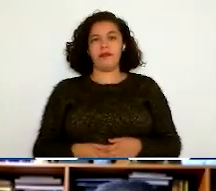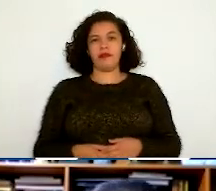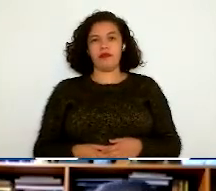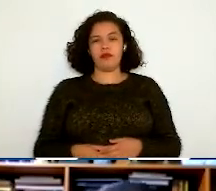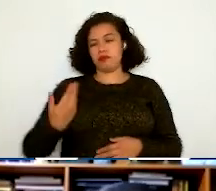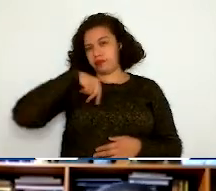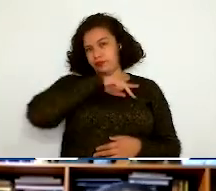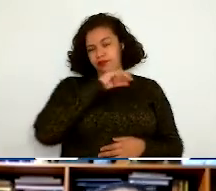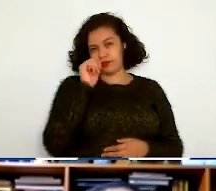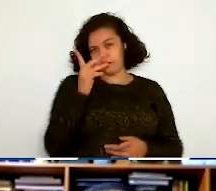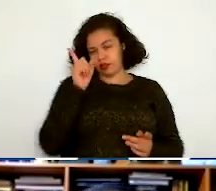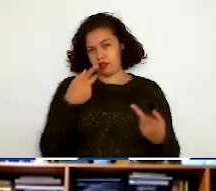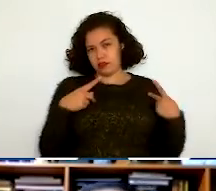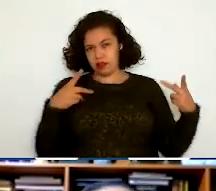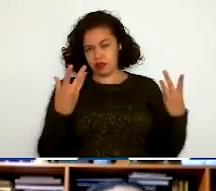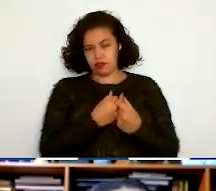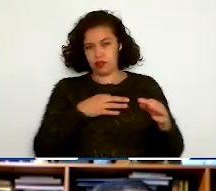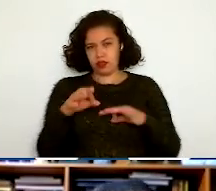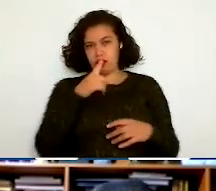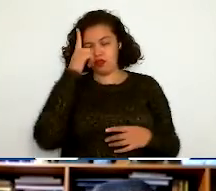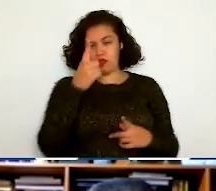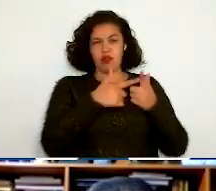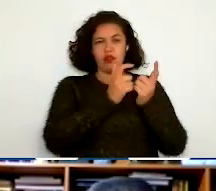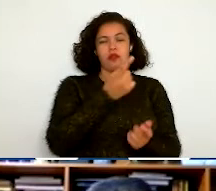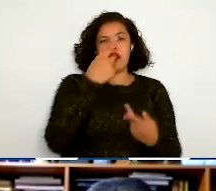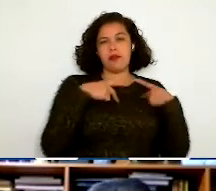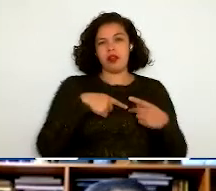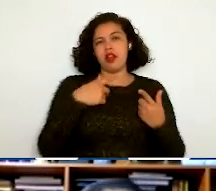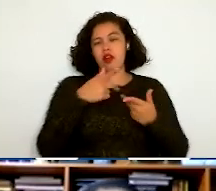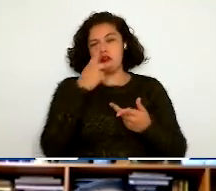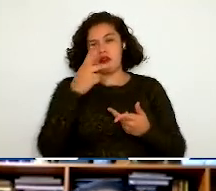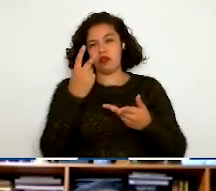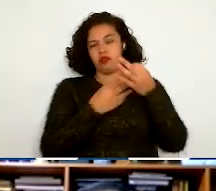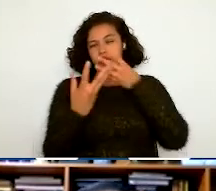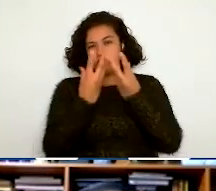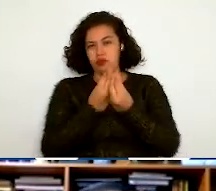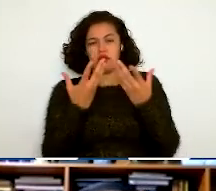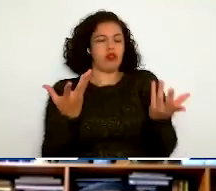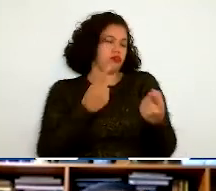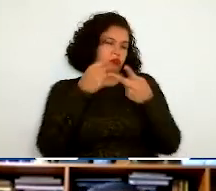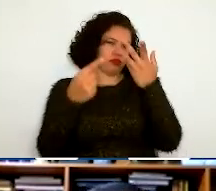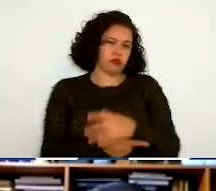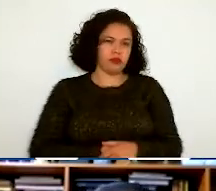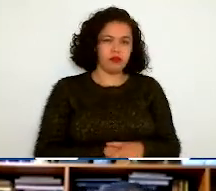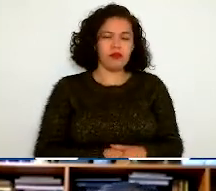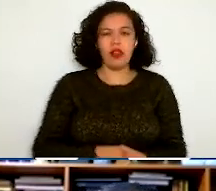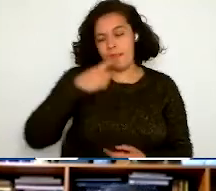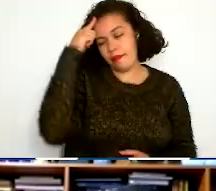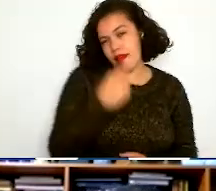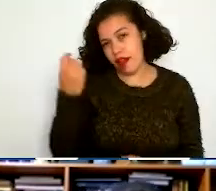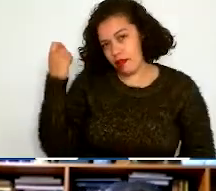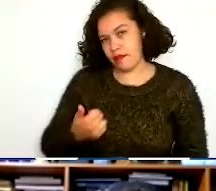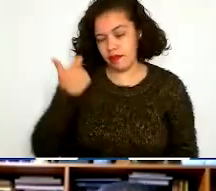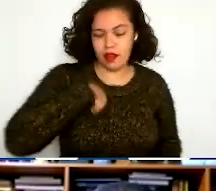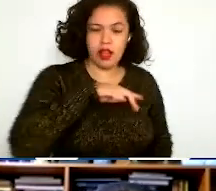directamente con una persona, con un grupo o con toda una comunidad. Entonces, para esta primer vertiente es que las